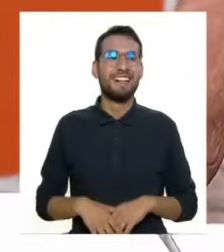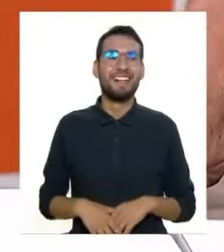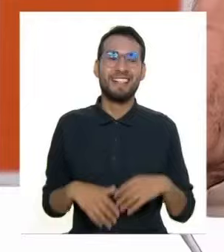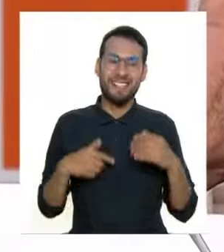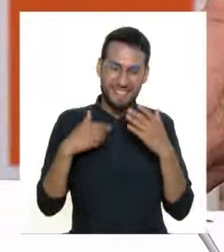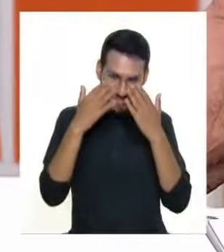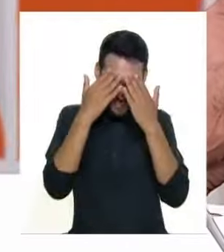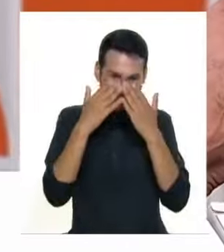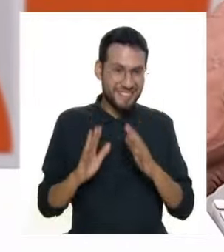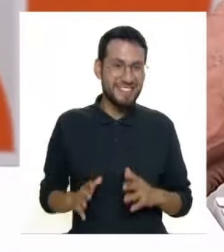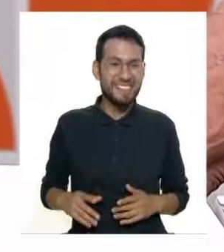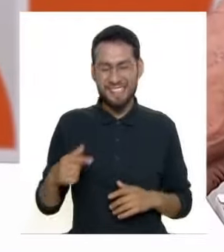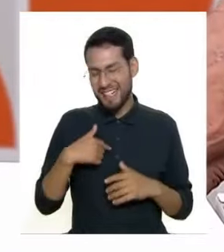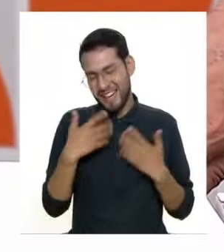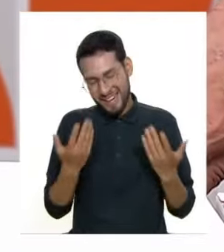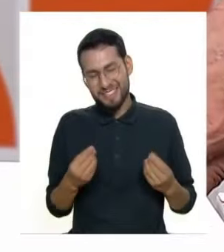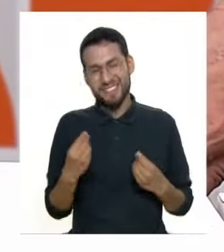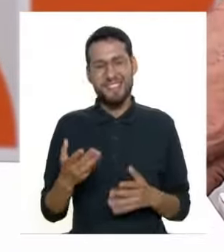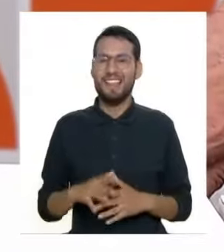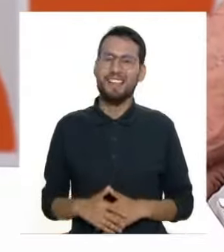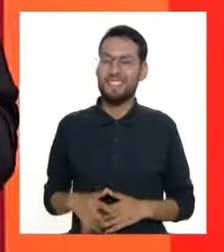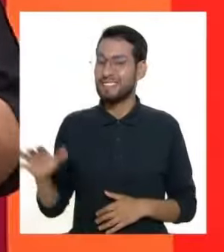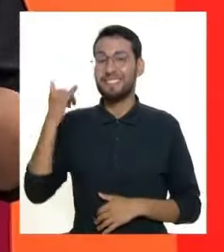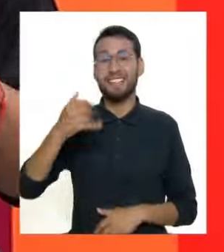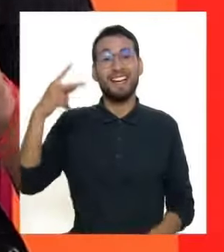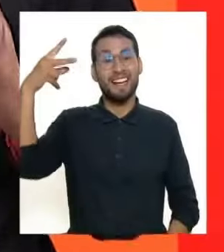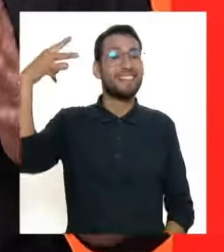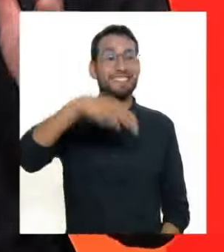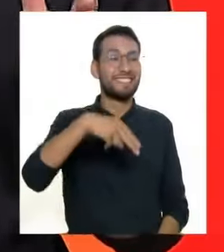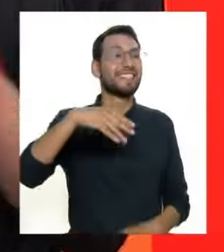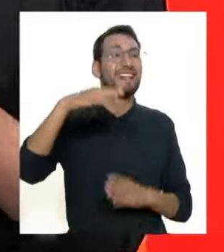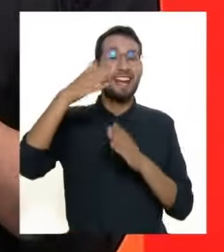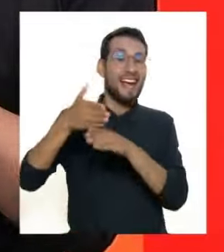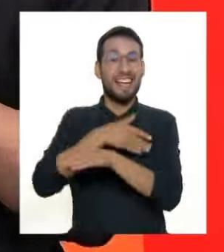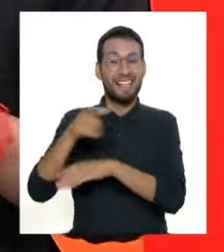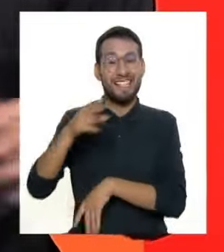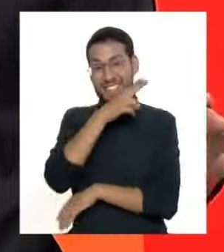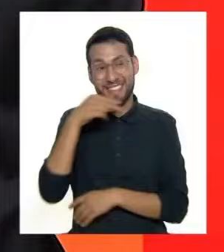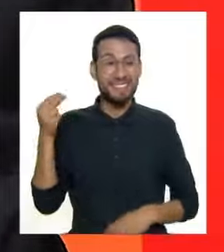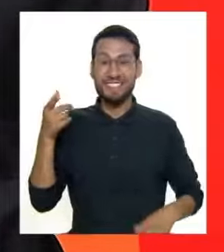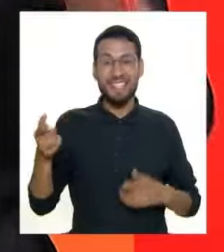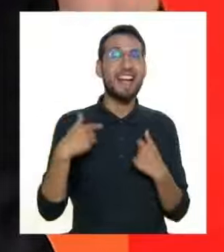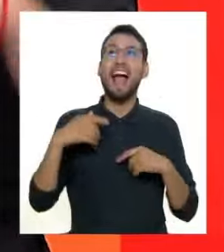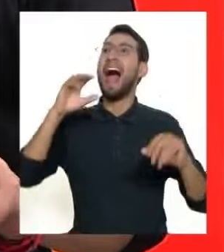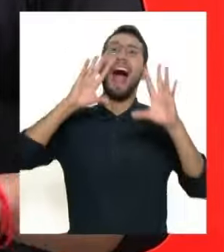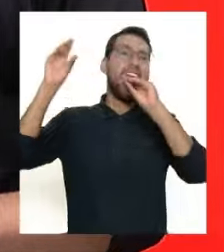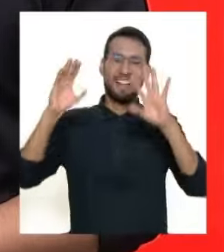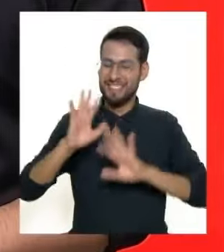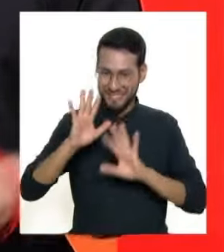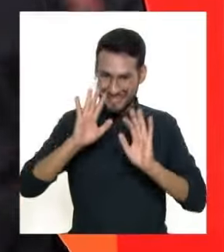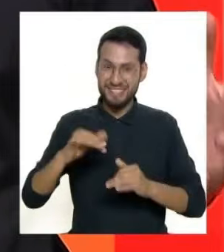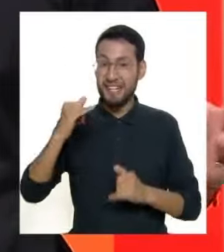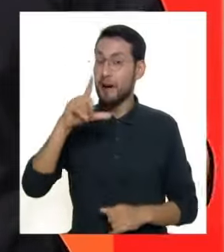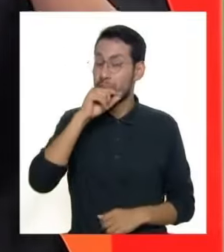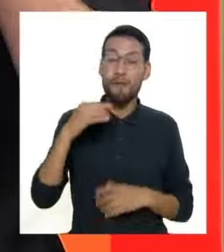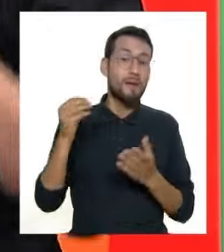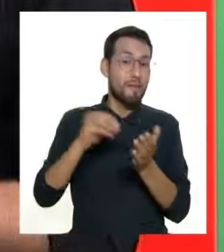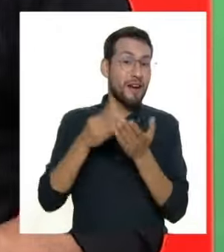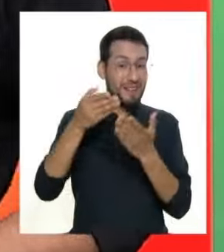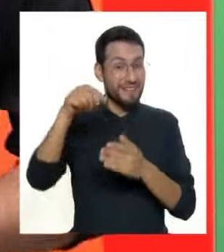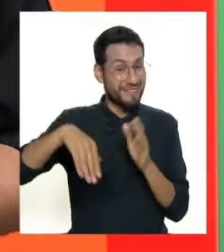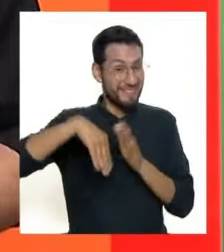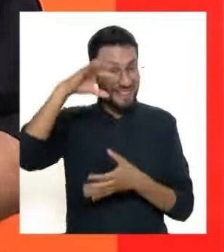puede ser. ¿Qué cosa dijo? No puede ser. Ah, ya, no, ya. Vámonos a la pausa, por favor, antes que Nicolás se dispare. Ya regresamos con el pollito y con mucho más.